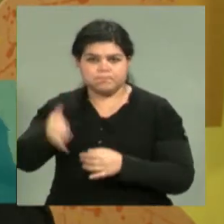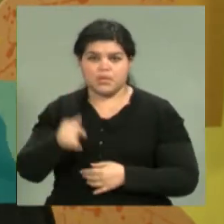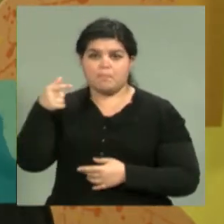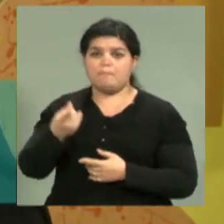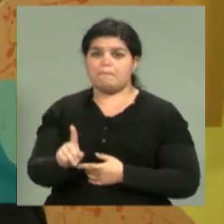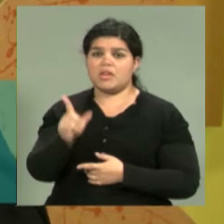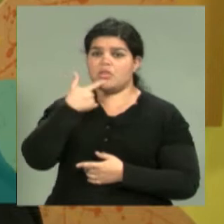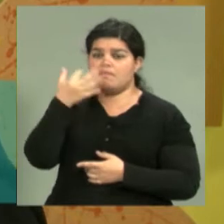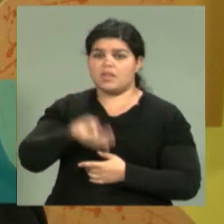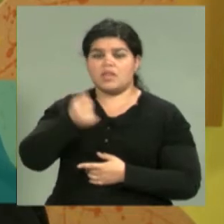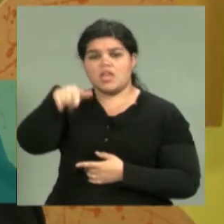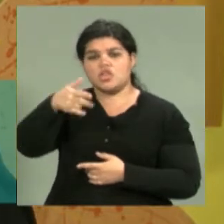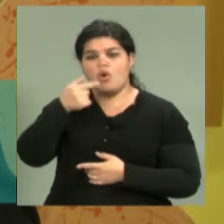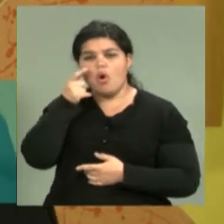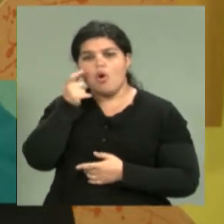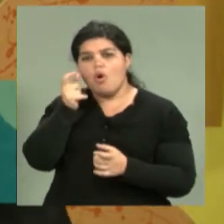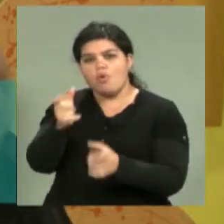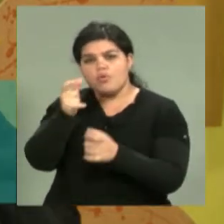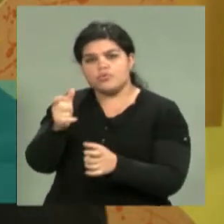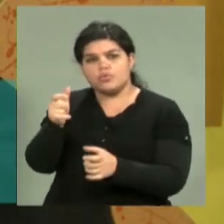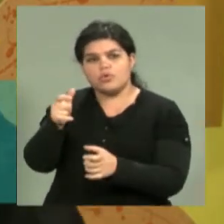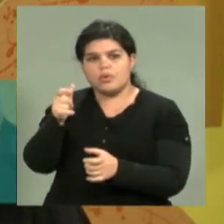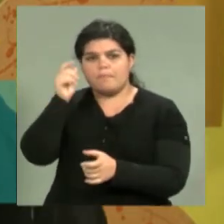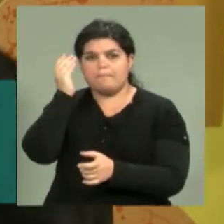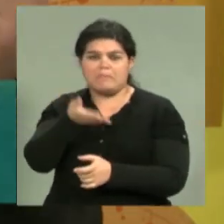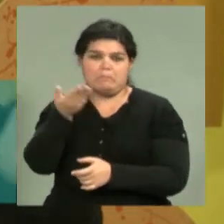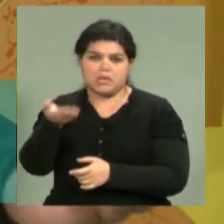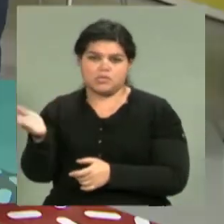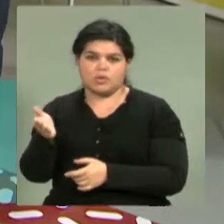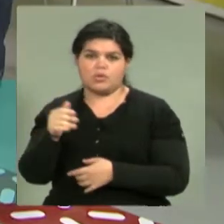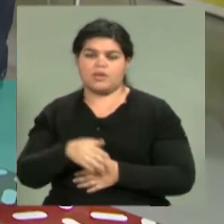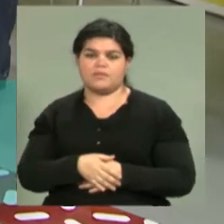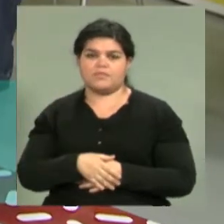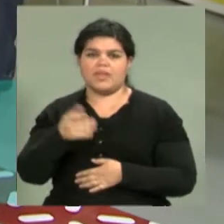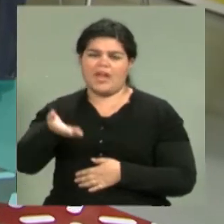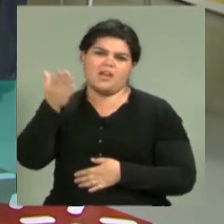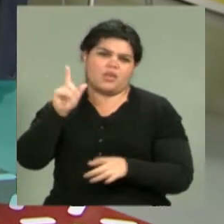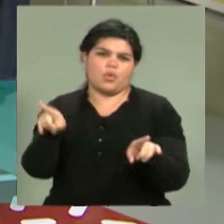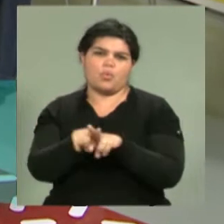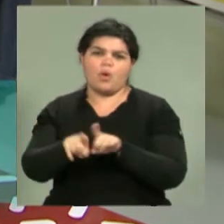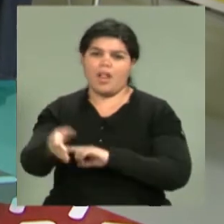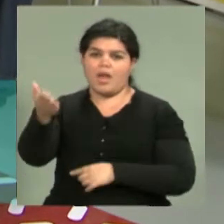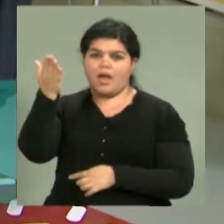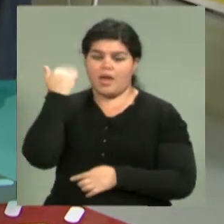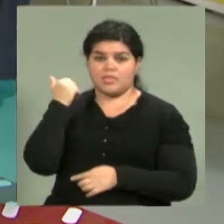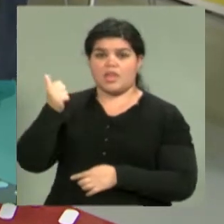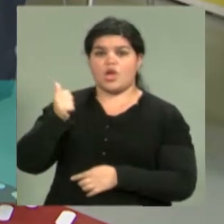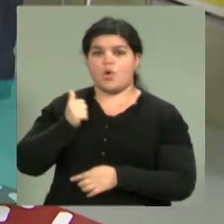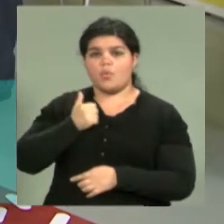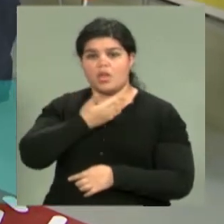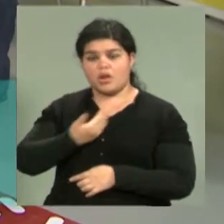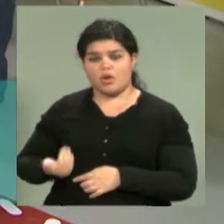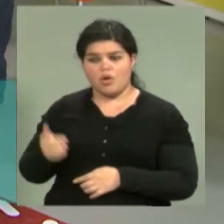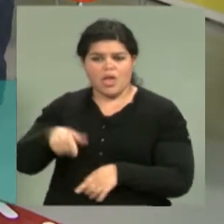pacientes que están no controlados sus síntomas, o sea, una persona torturada, llega un momento que a su torturador, en la época del gobierno